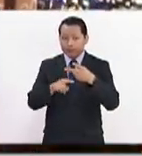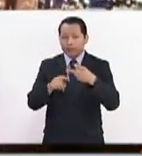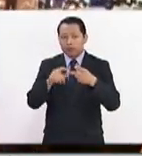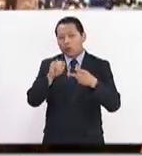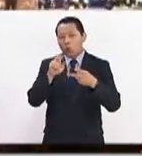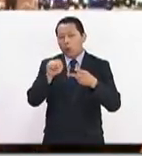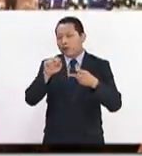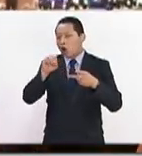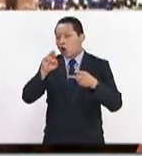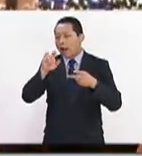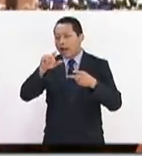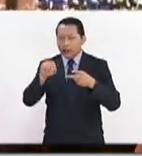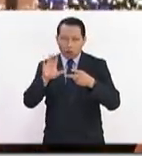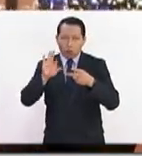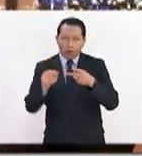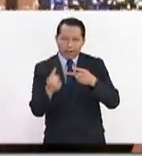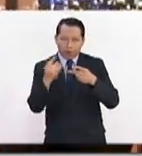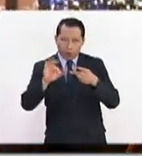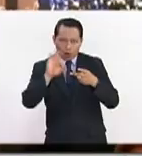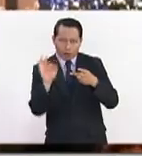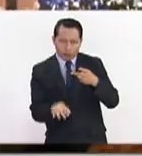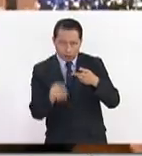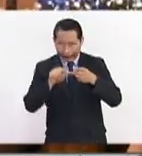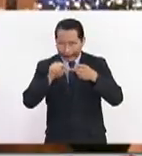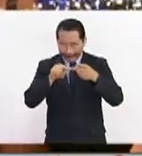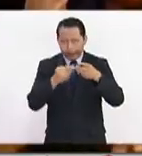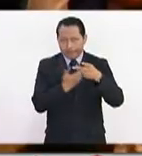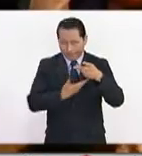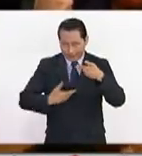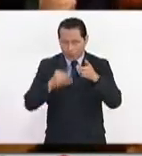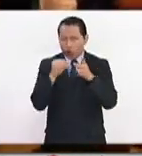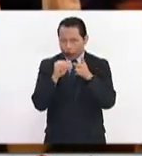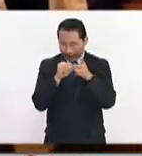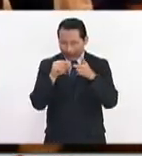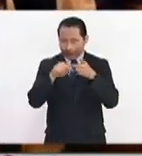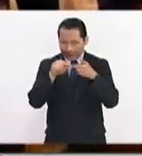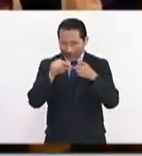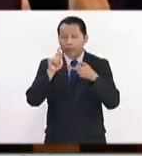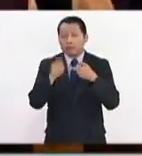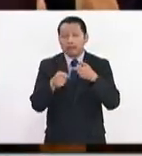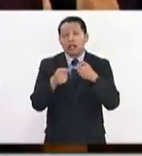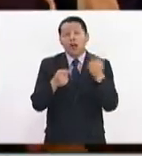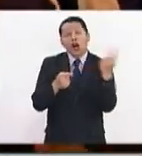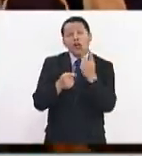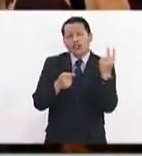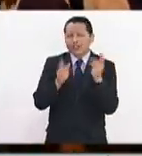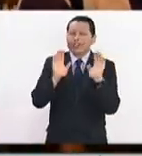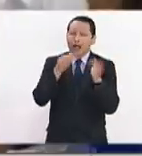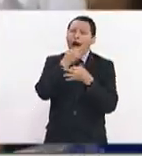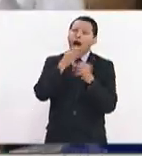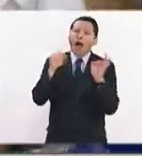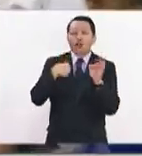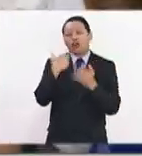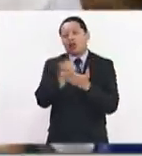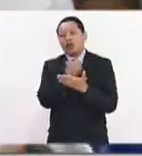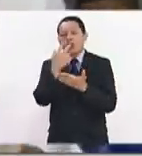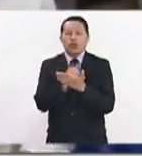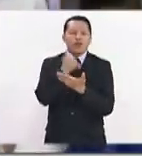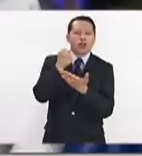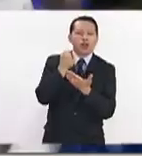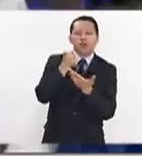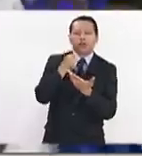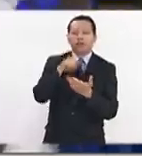Juan Orlando Hernández con 41%. Ambos candidatos se proclamaron ganadores de las elecciones y ninguno aceptó la derrota.